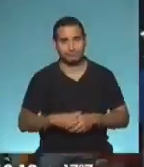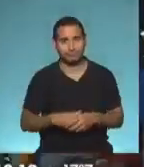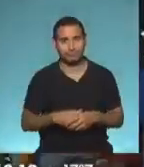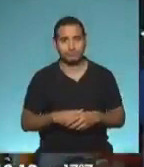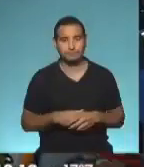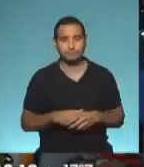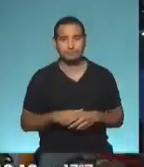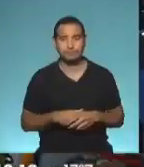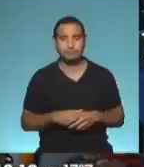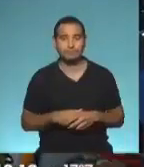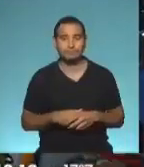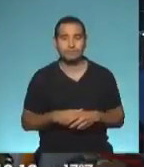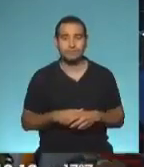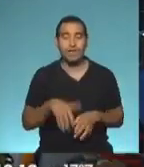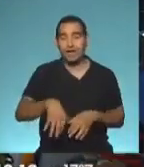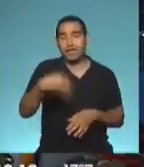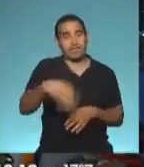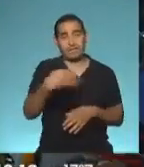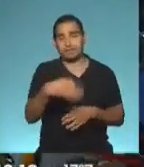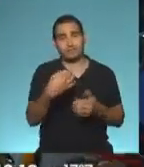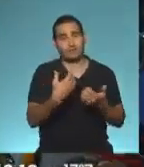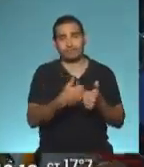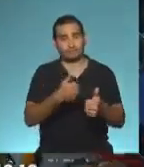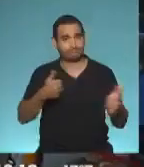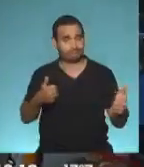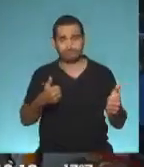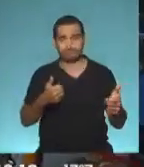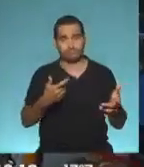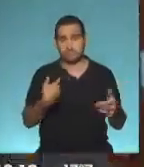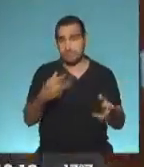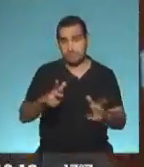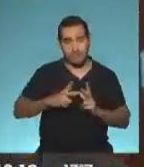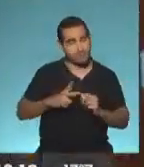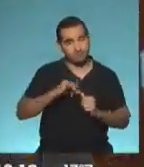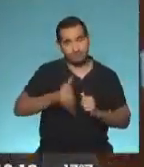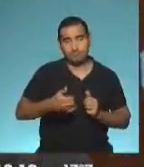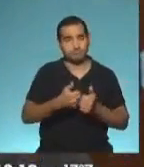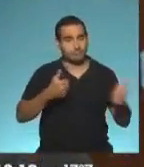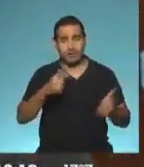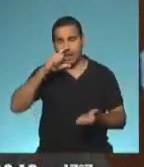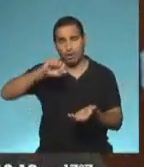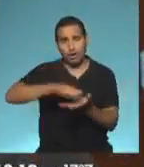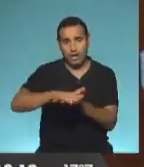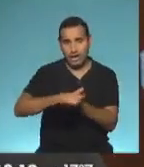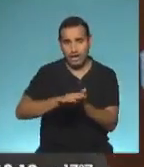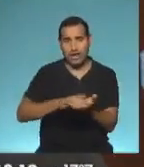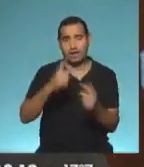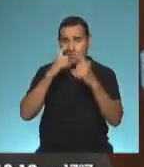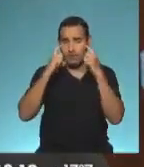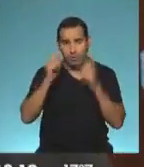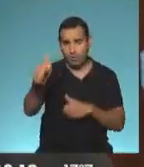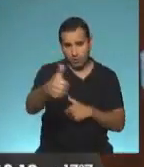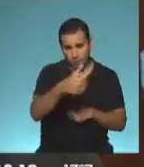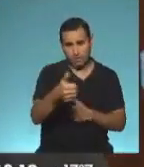y nosotros tenemos que mantener la distancia que social que se dice nos ofrecemos alcohol en gel y que entren con tapaboca